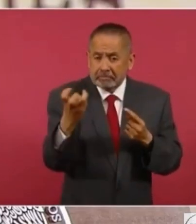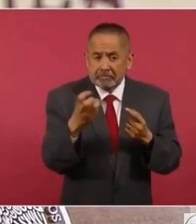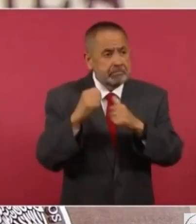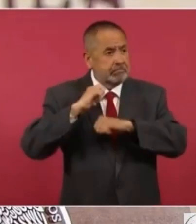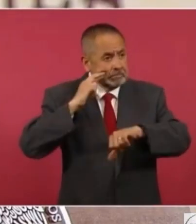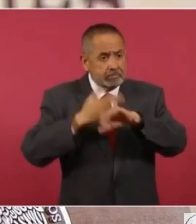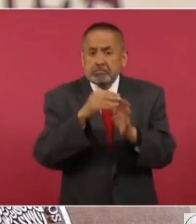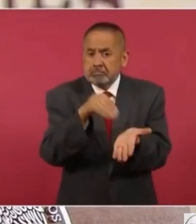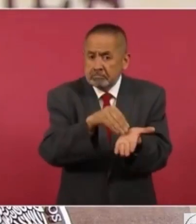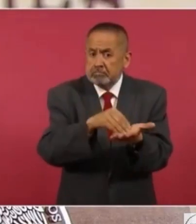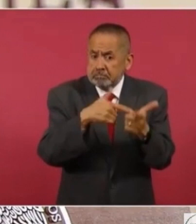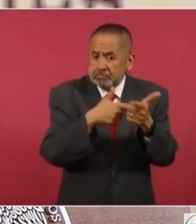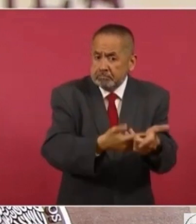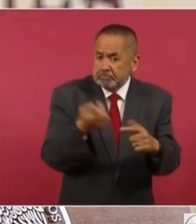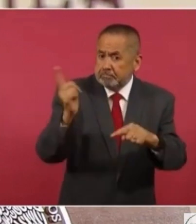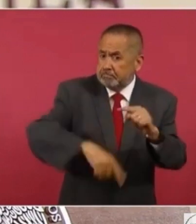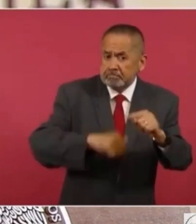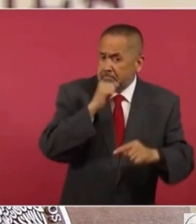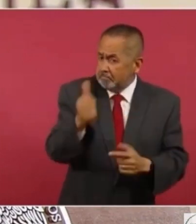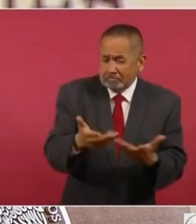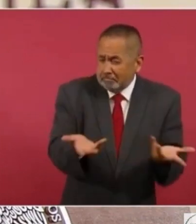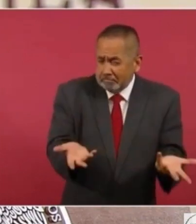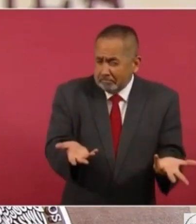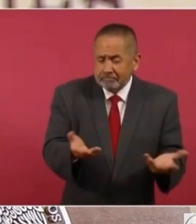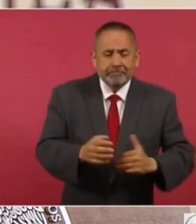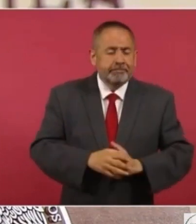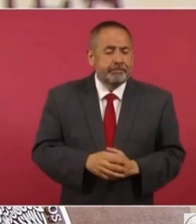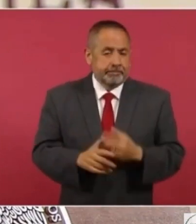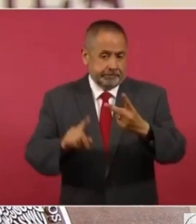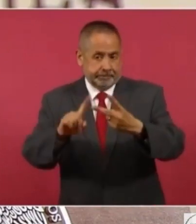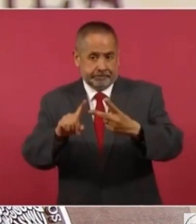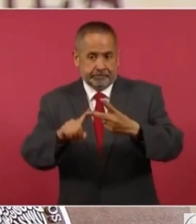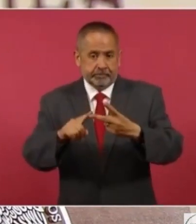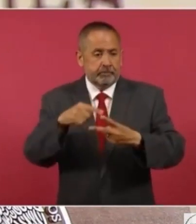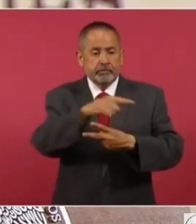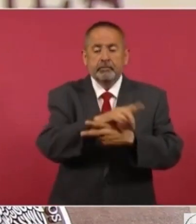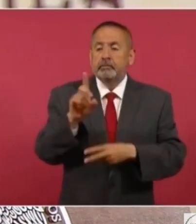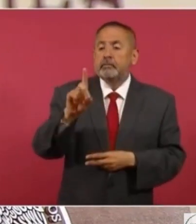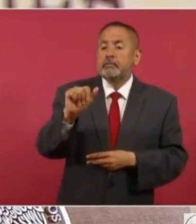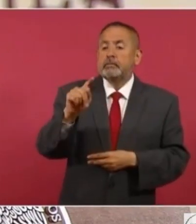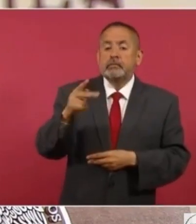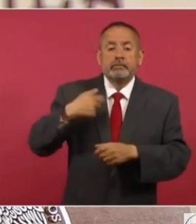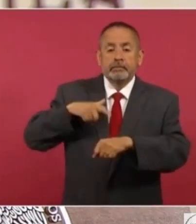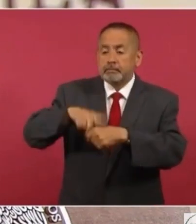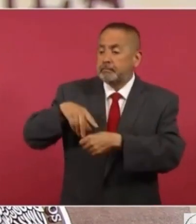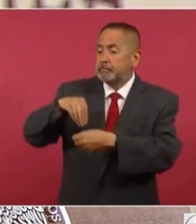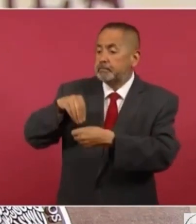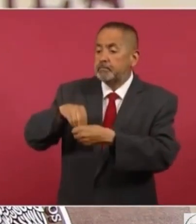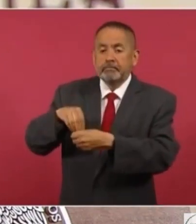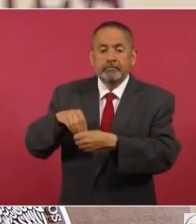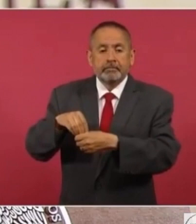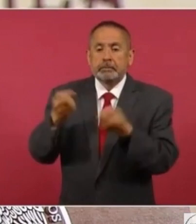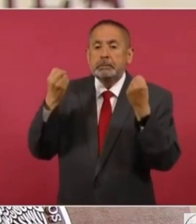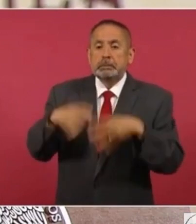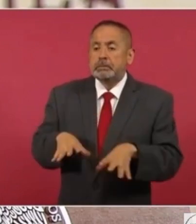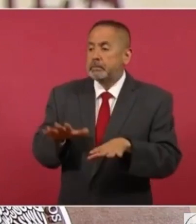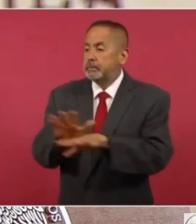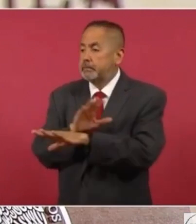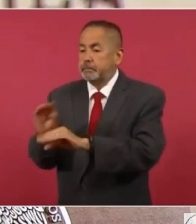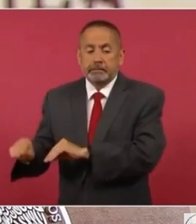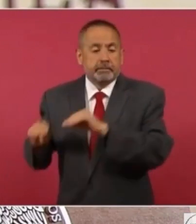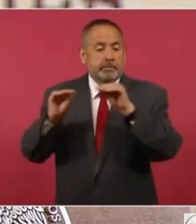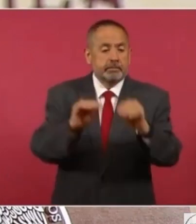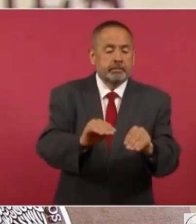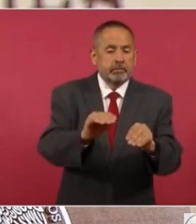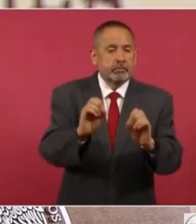distritales. 2. Que los datos personales se ponen en riesgo al mover los módulos de atención ciudadana a